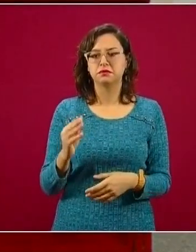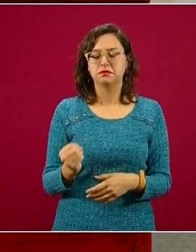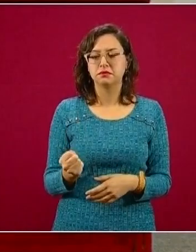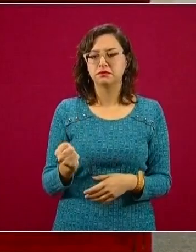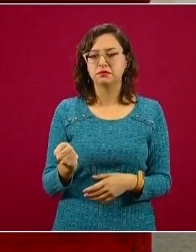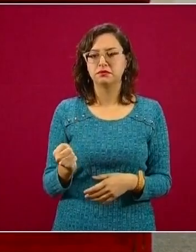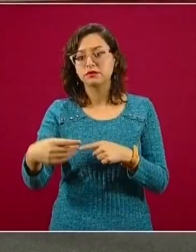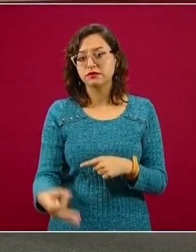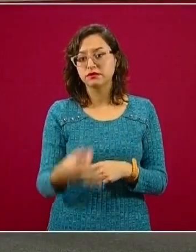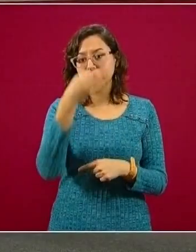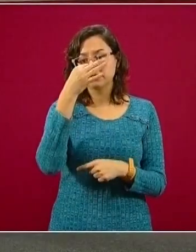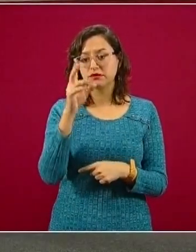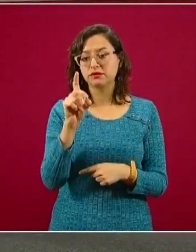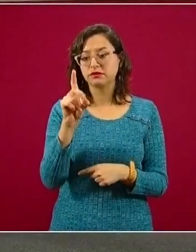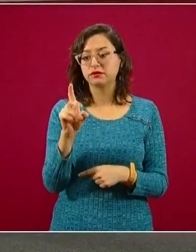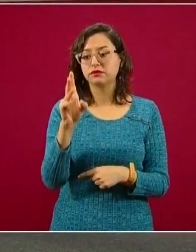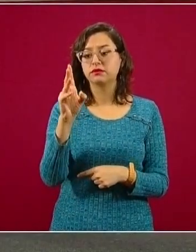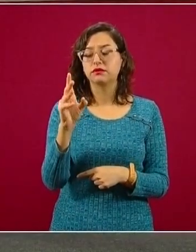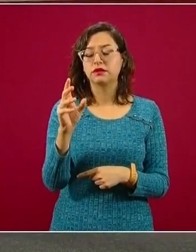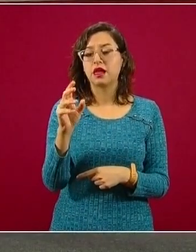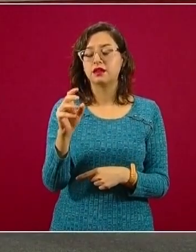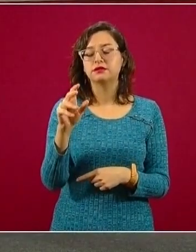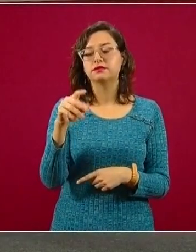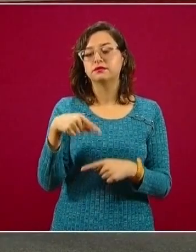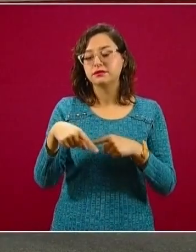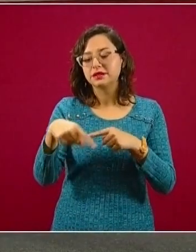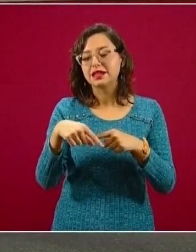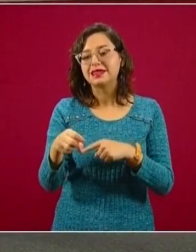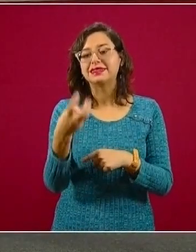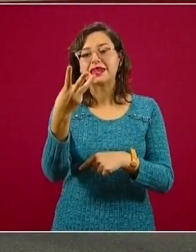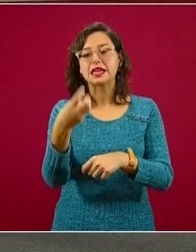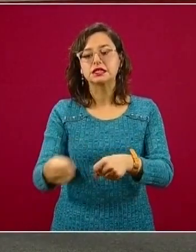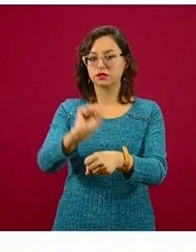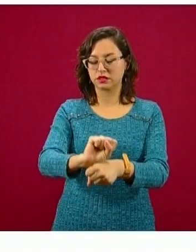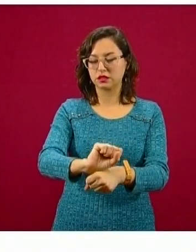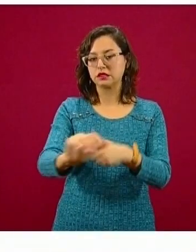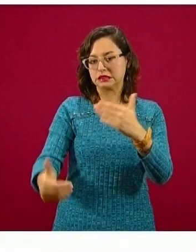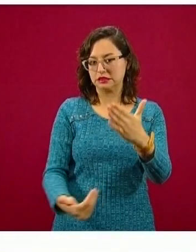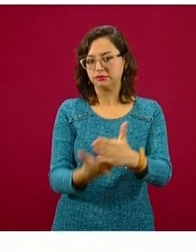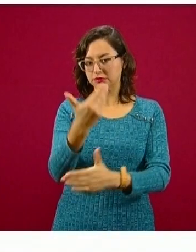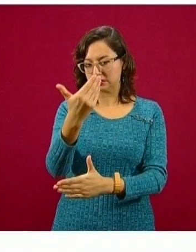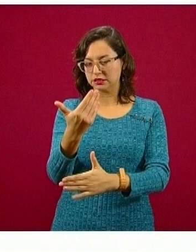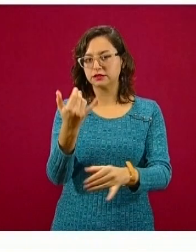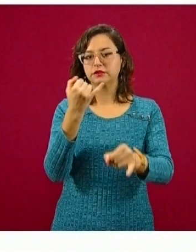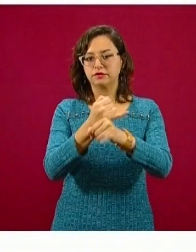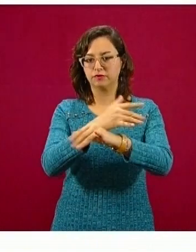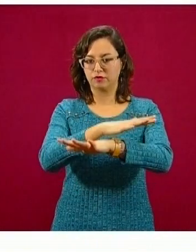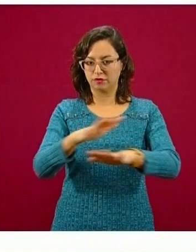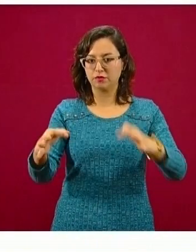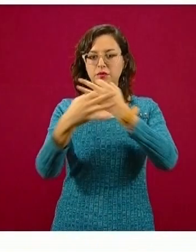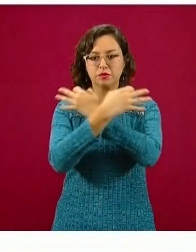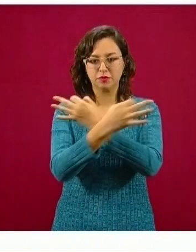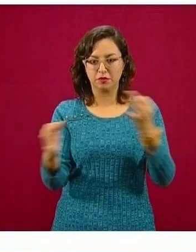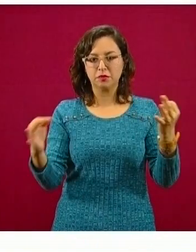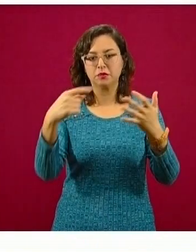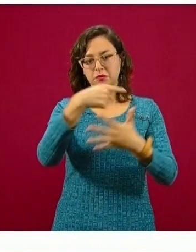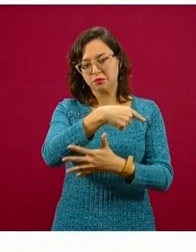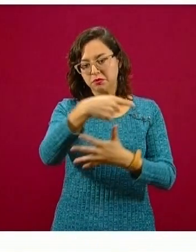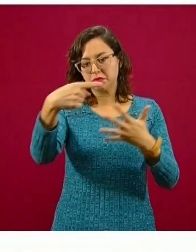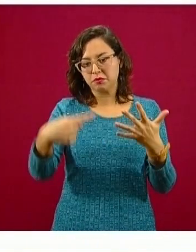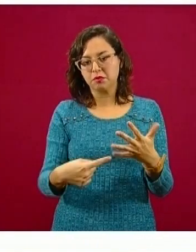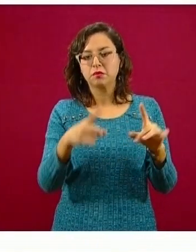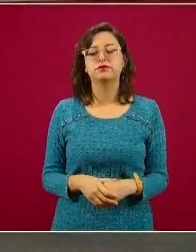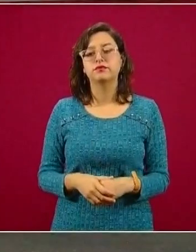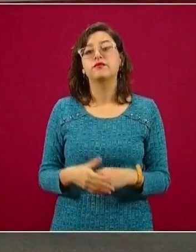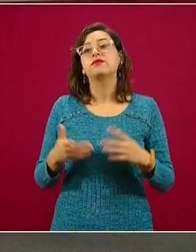de incidencia por cada 100.000 habitantes en el crecimiento de casos de sábado para domingo lópez gatel expuso que representó 4.7